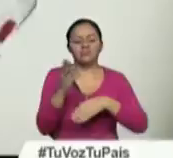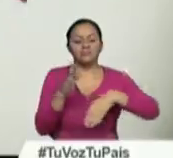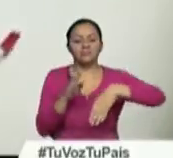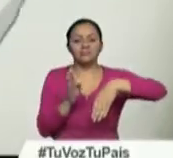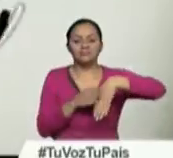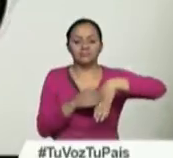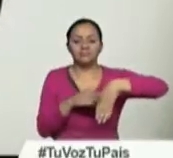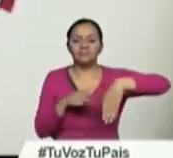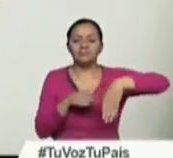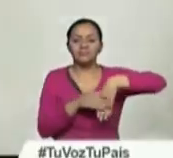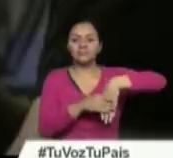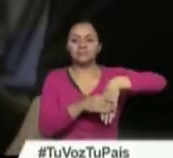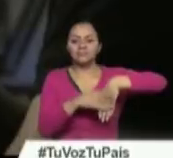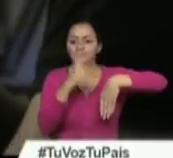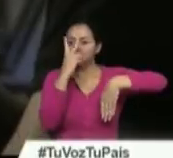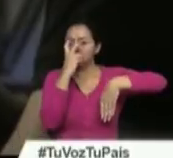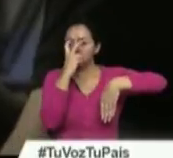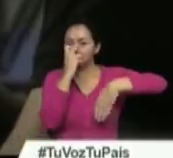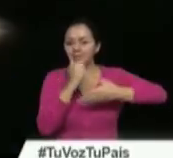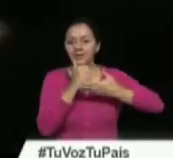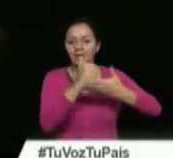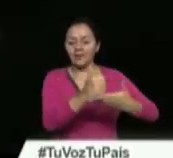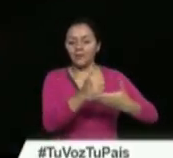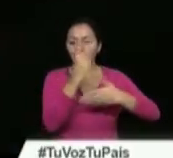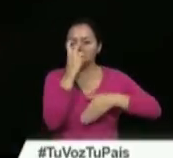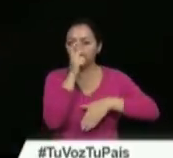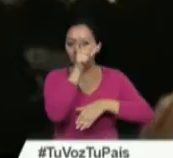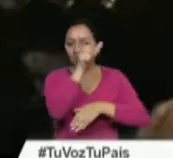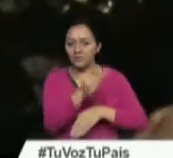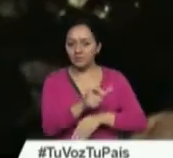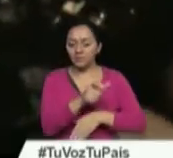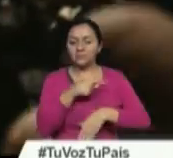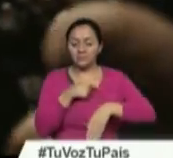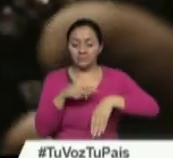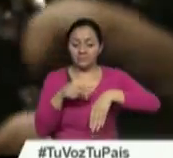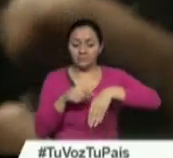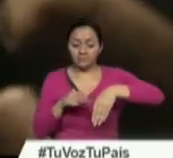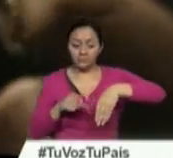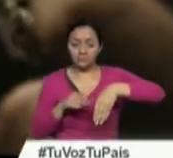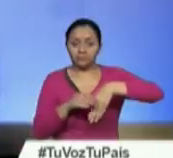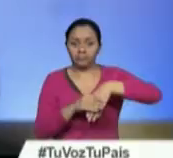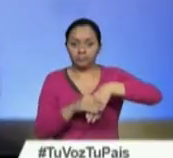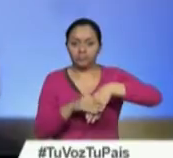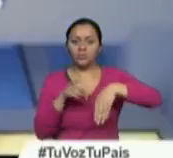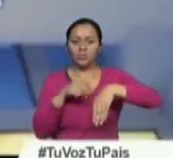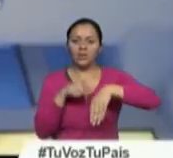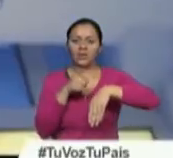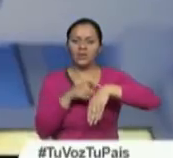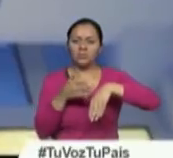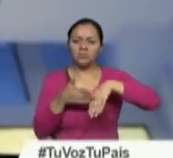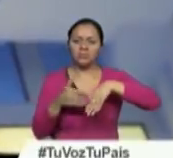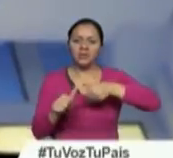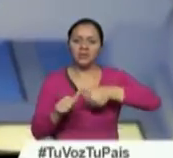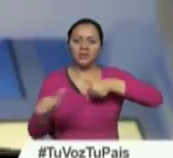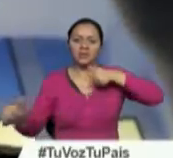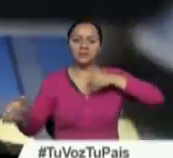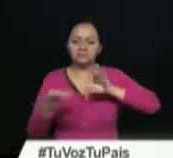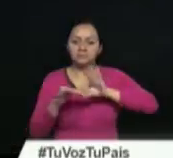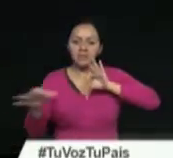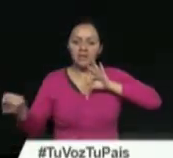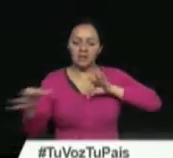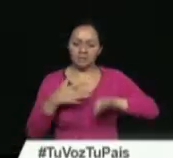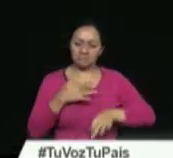dispositivo robótico para personas con discapacidad visual que cuenta con un sensor que registra en tiempo continuo la distancia.